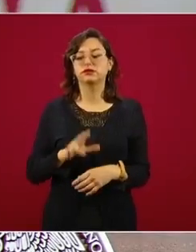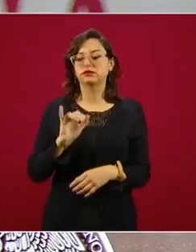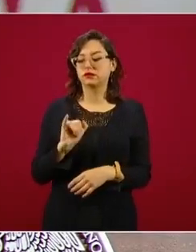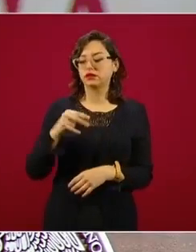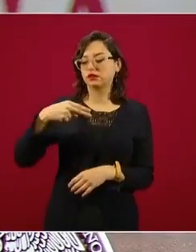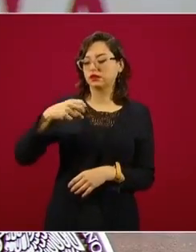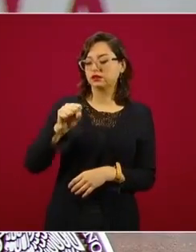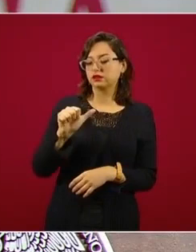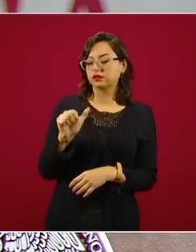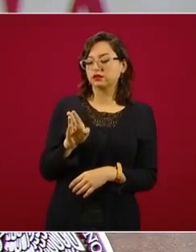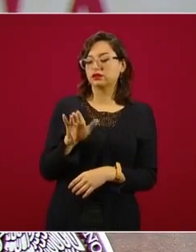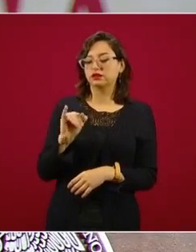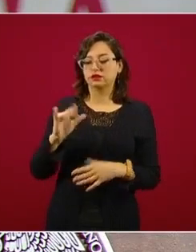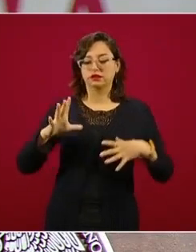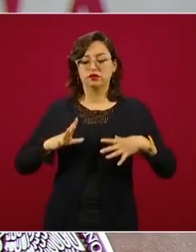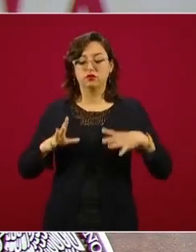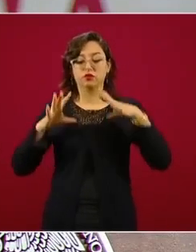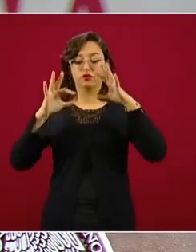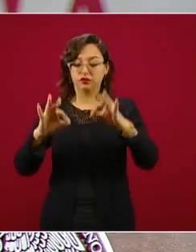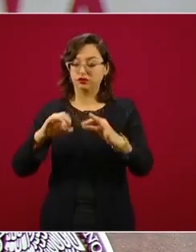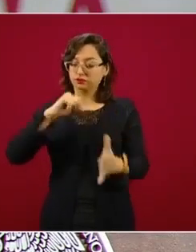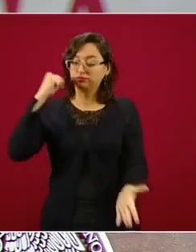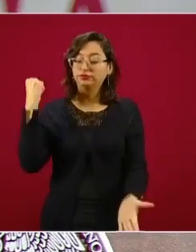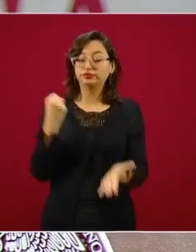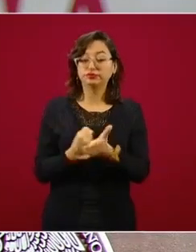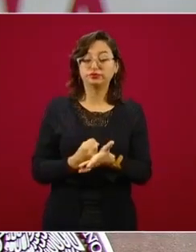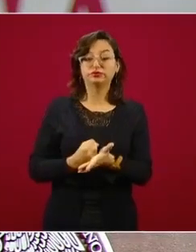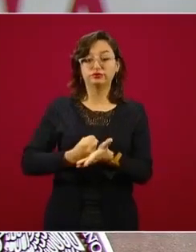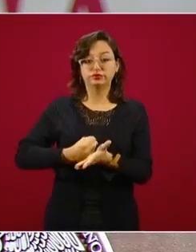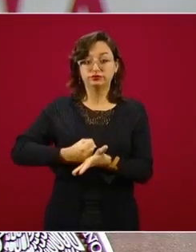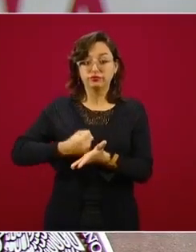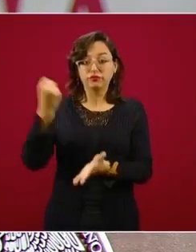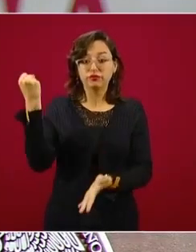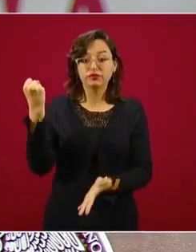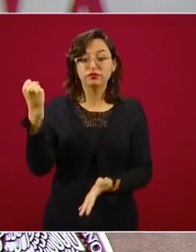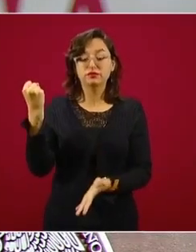INSABI y se decidió